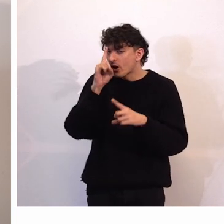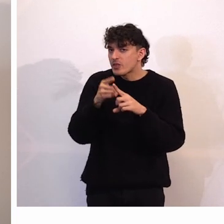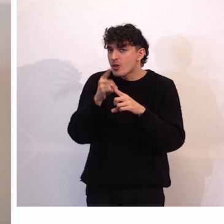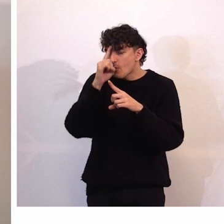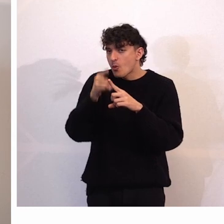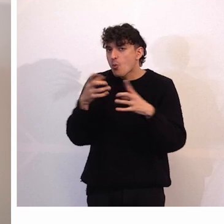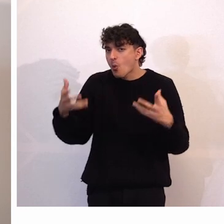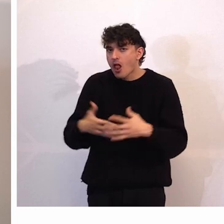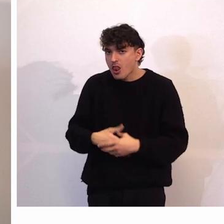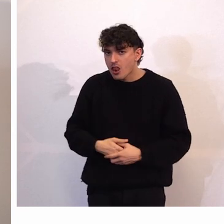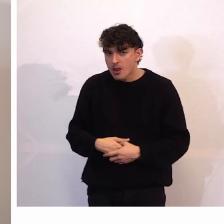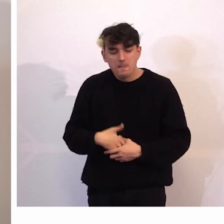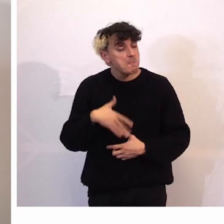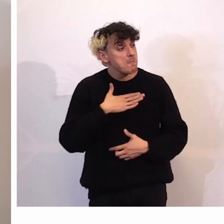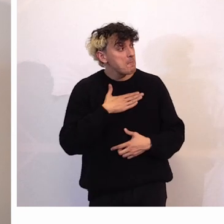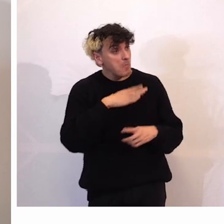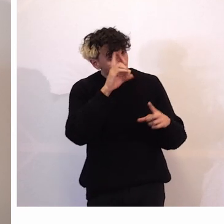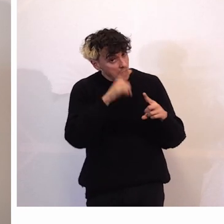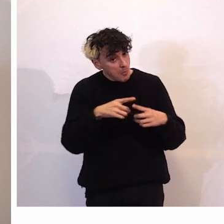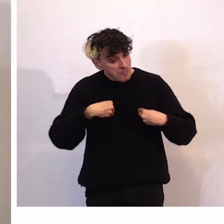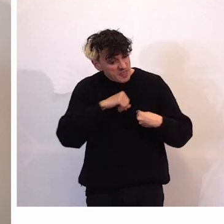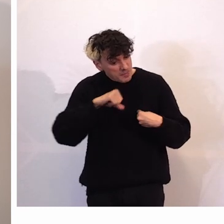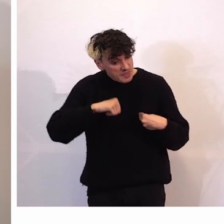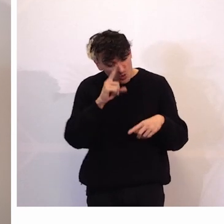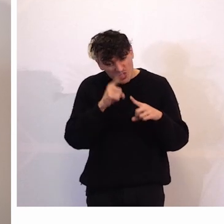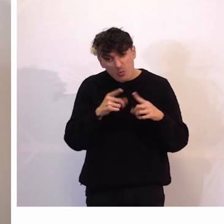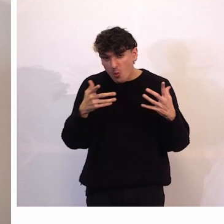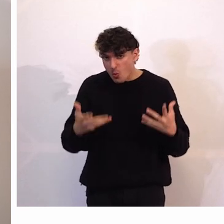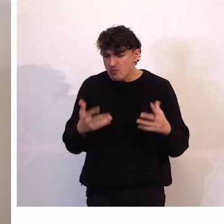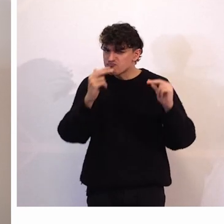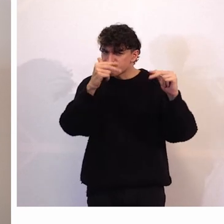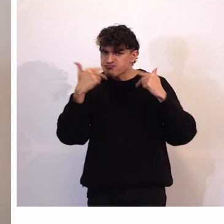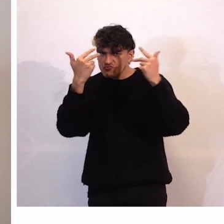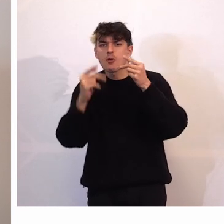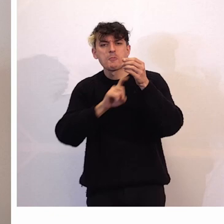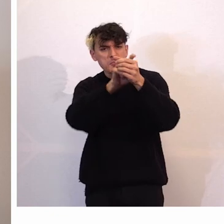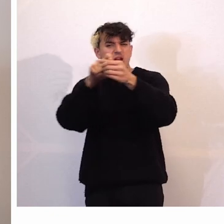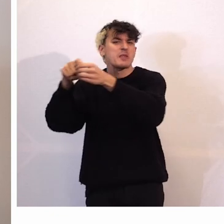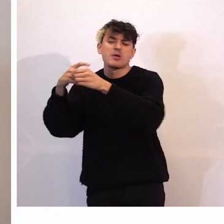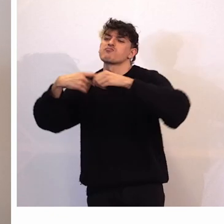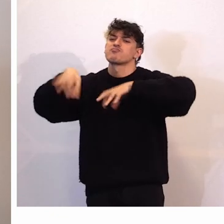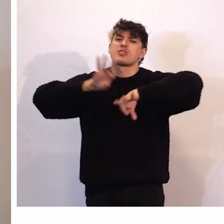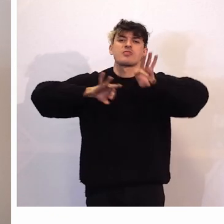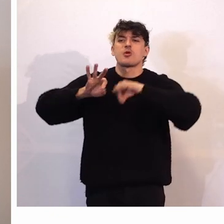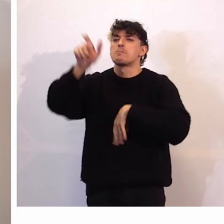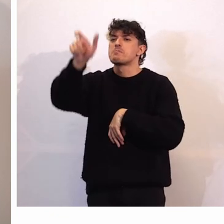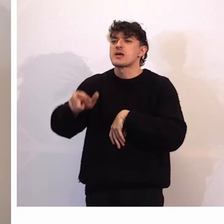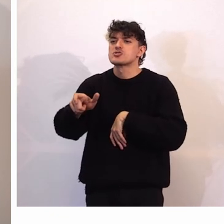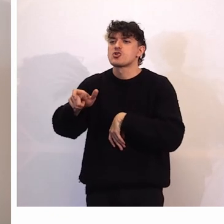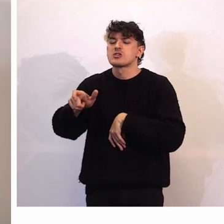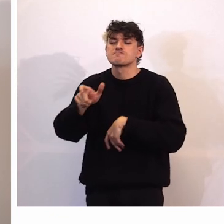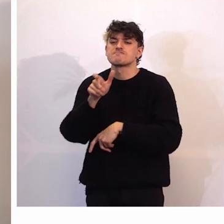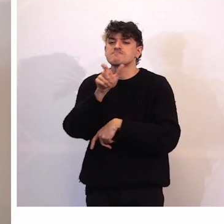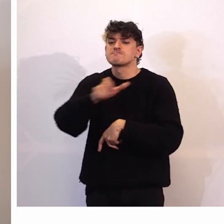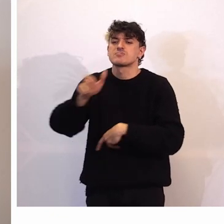la vida independiente es que nos dejen participar y decidir la persona con discapacidad lo que